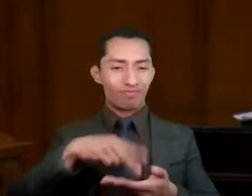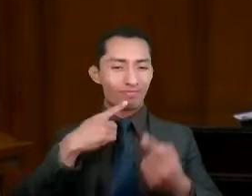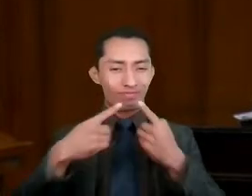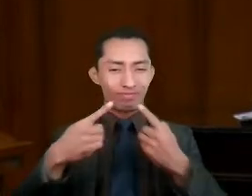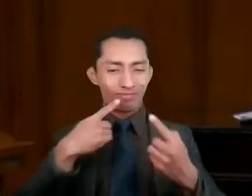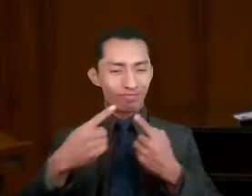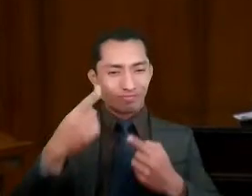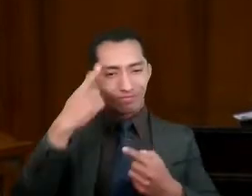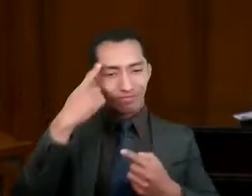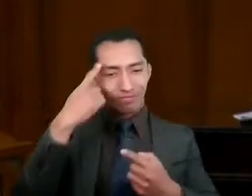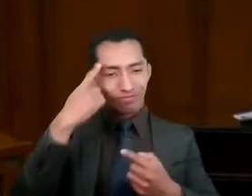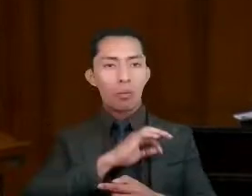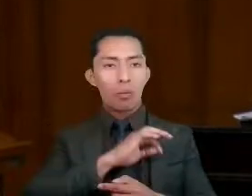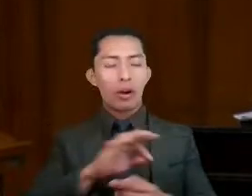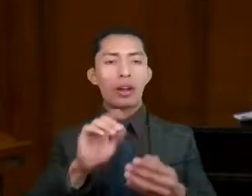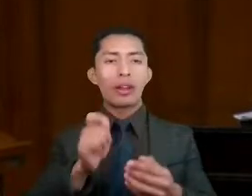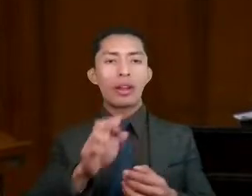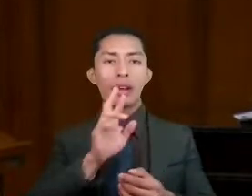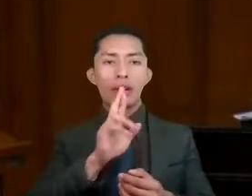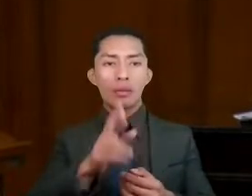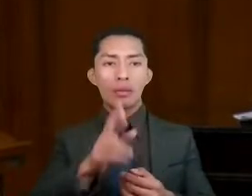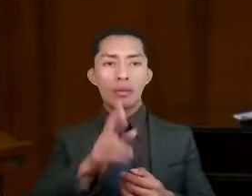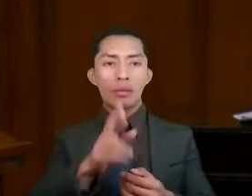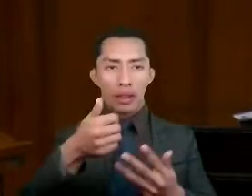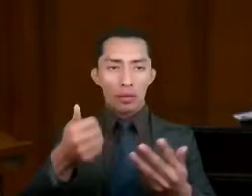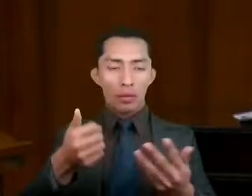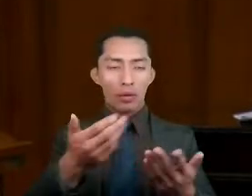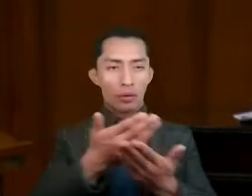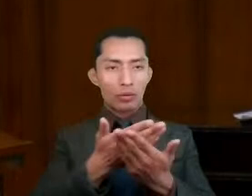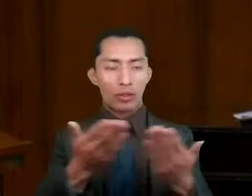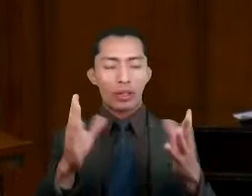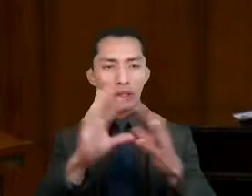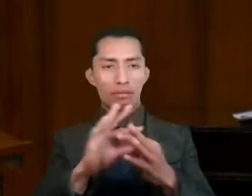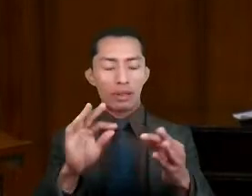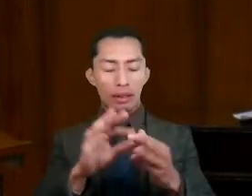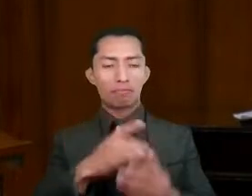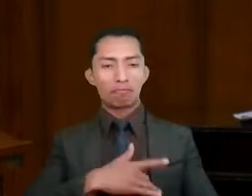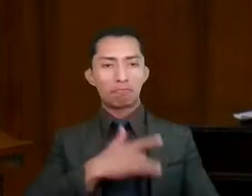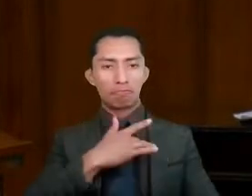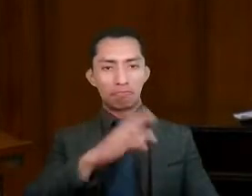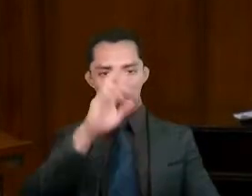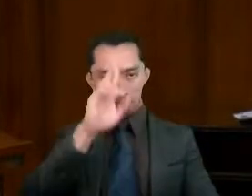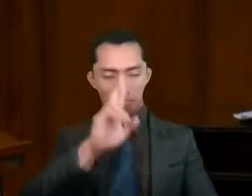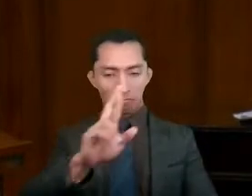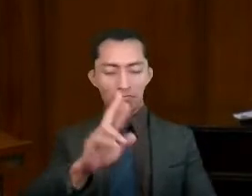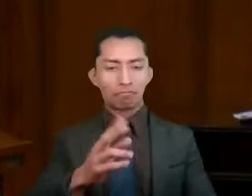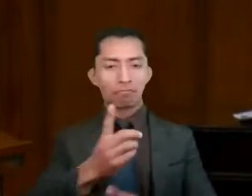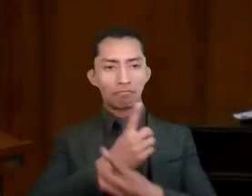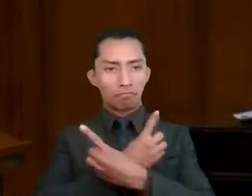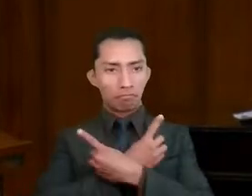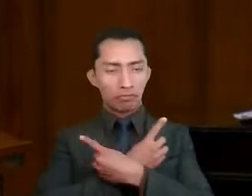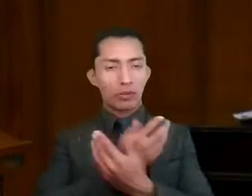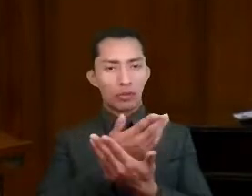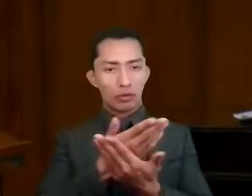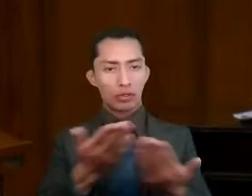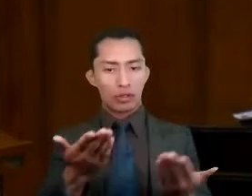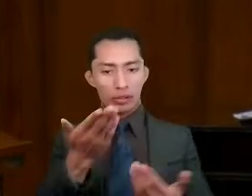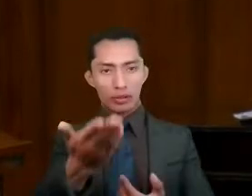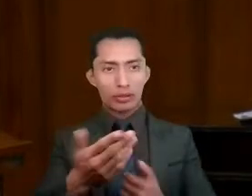a cabo las respuestas a cada uno de ustedes con todo el respeto y la dignidad que ustedes se